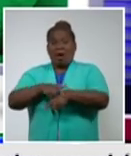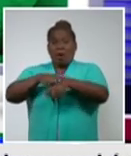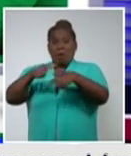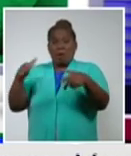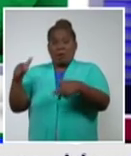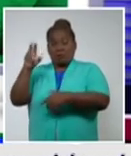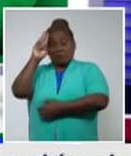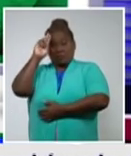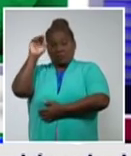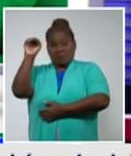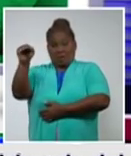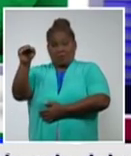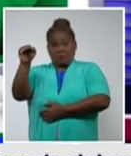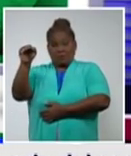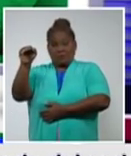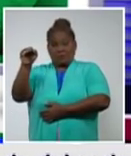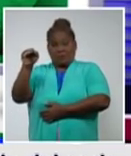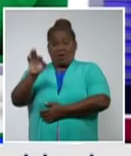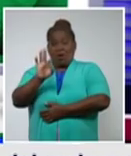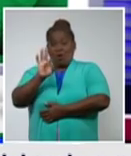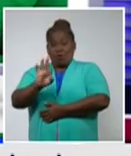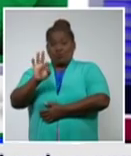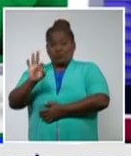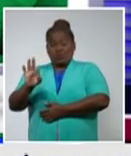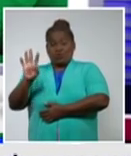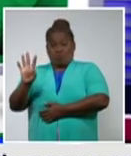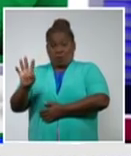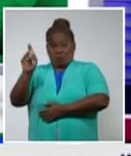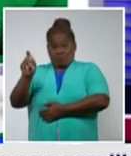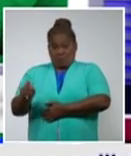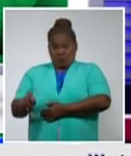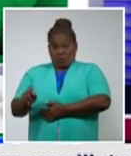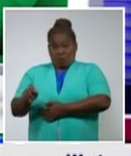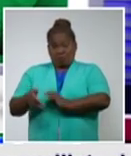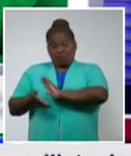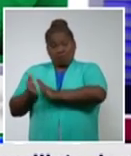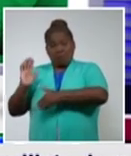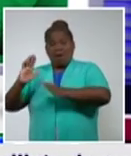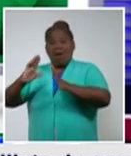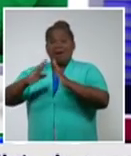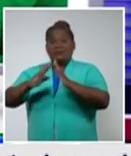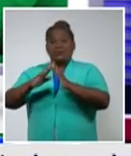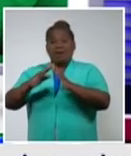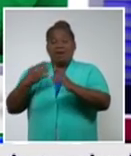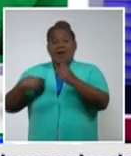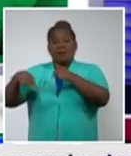estas 884 altas ayer, pues ya se acumulan